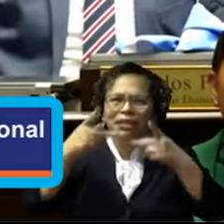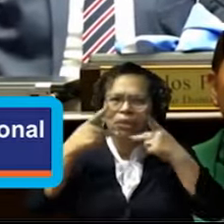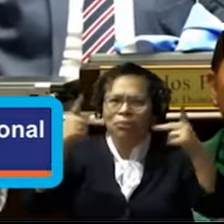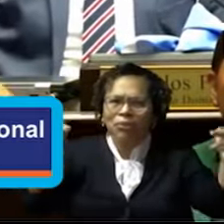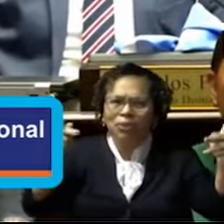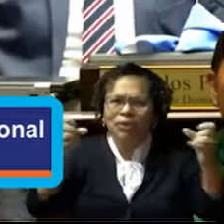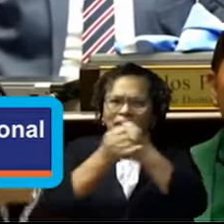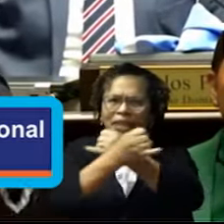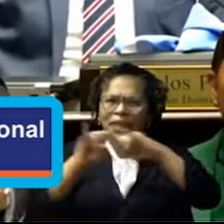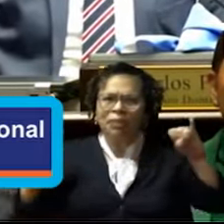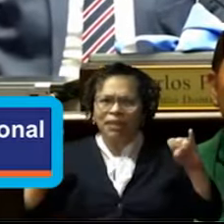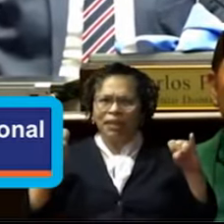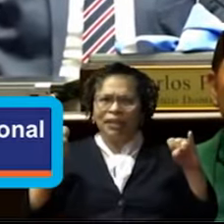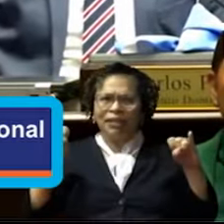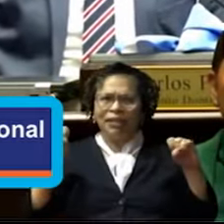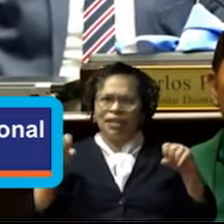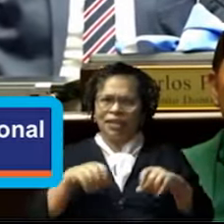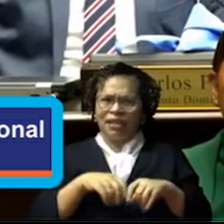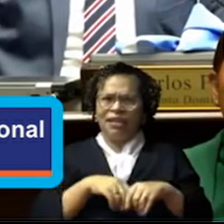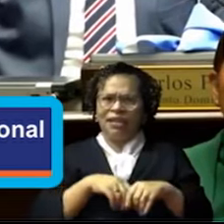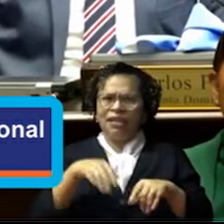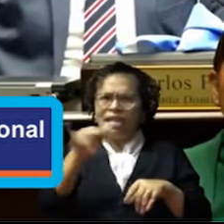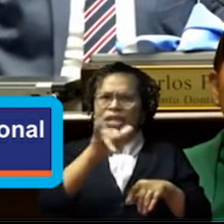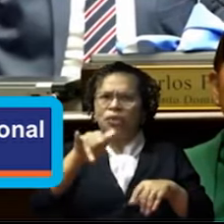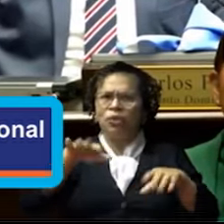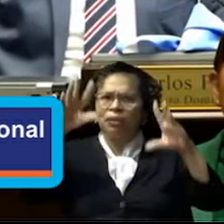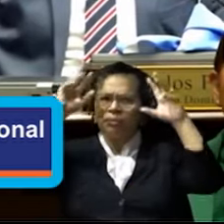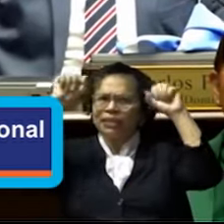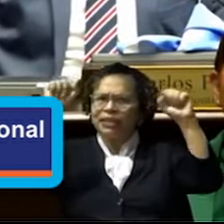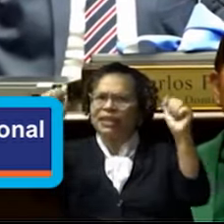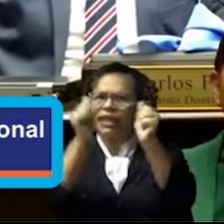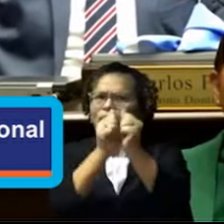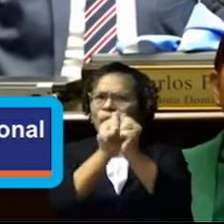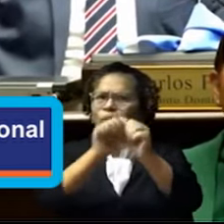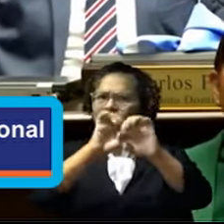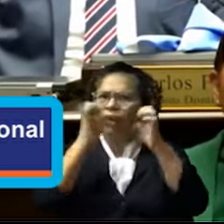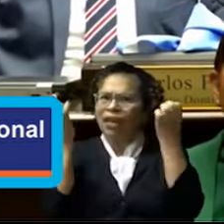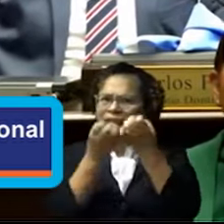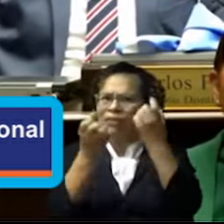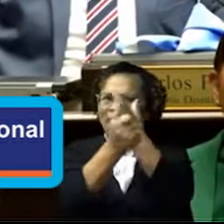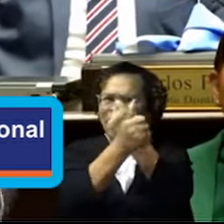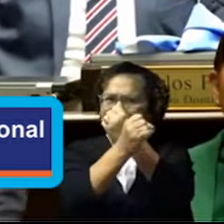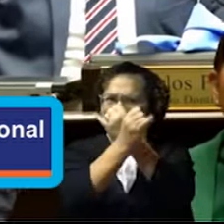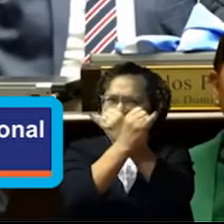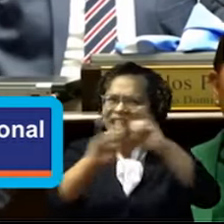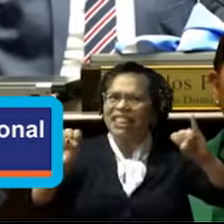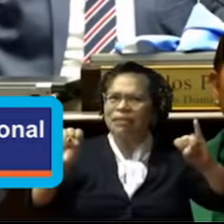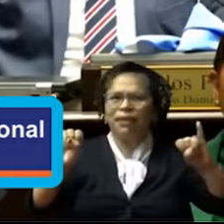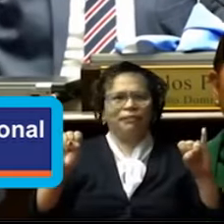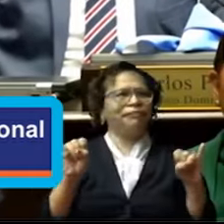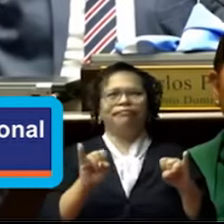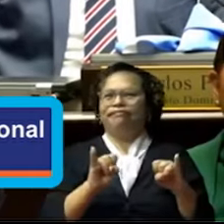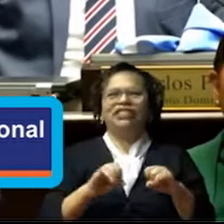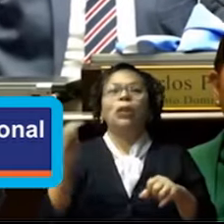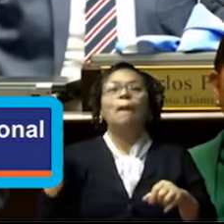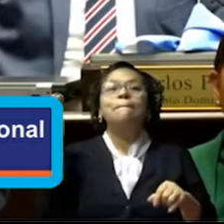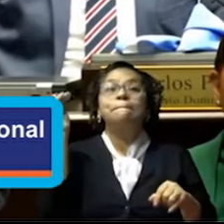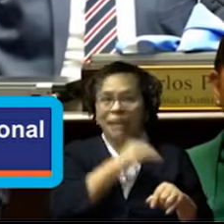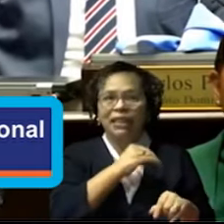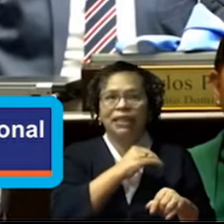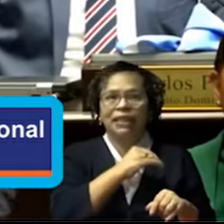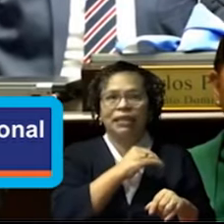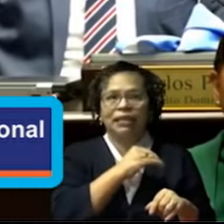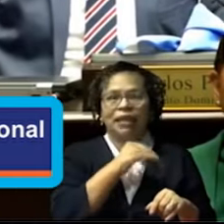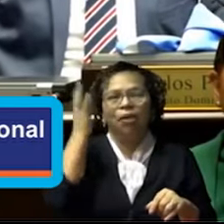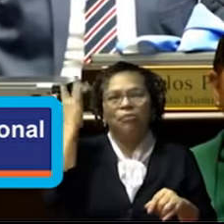el Poder Legislativo es independiente del Poder Ejecutivo? ¿Es cierto eso? No es verdad, porque aquí estamos viendo que no. Aquí estamos viendo